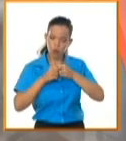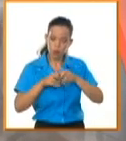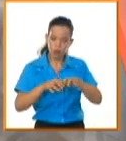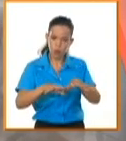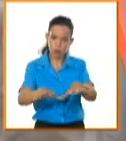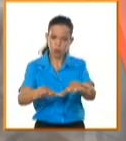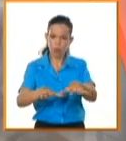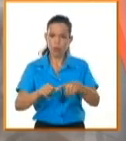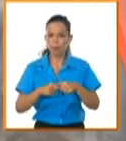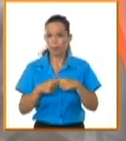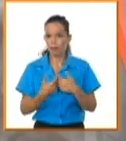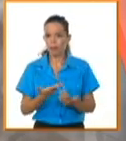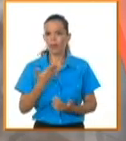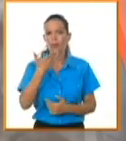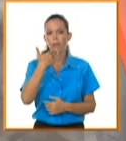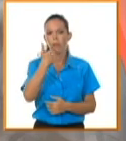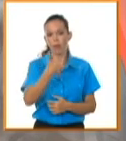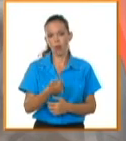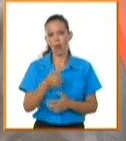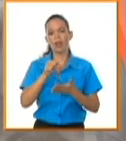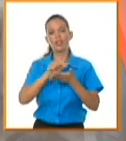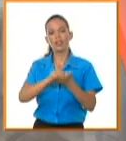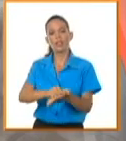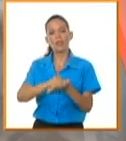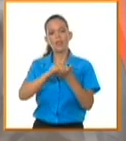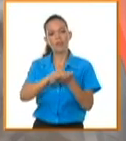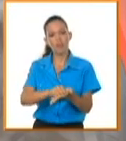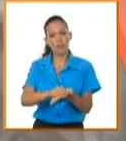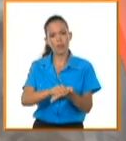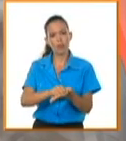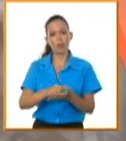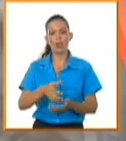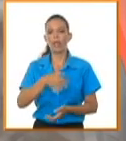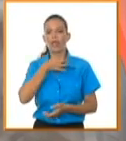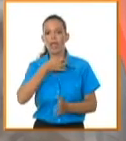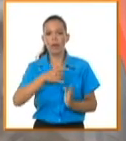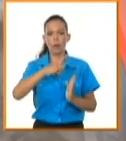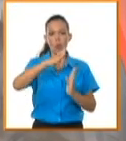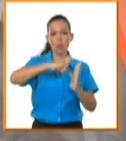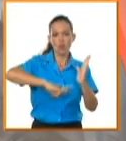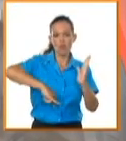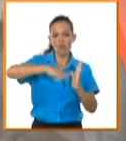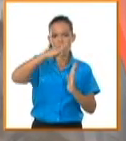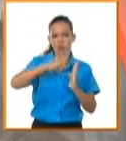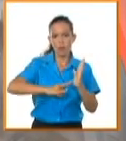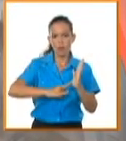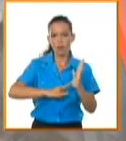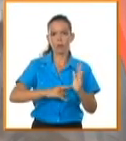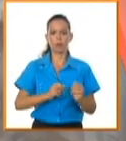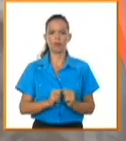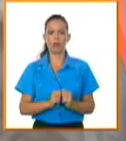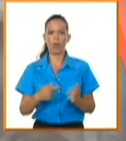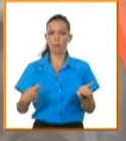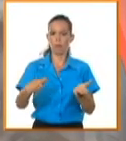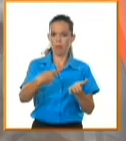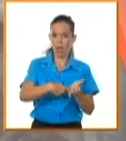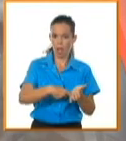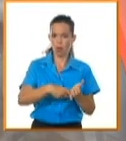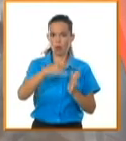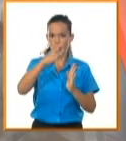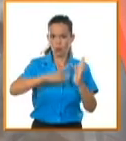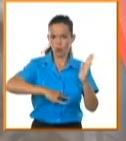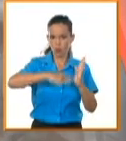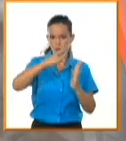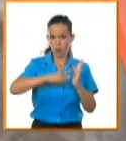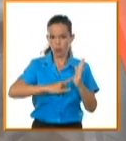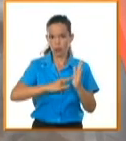el servicio de código QR pero es todavía insuficiente y además